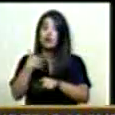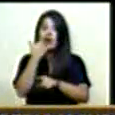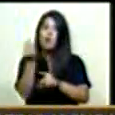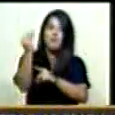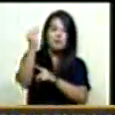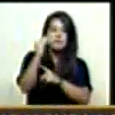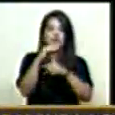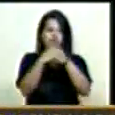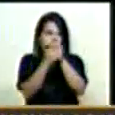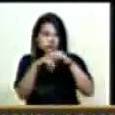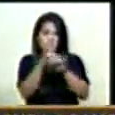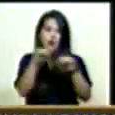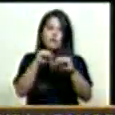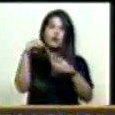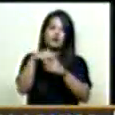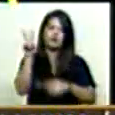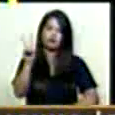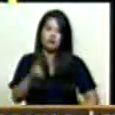terroristas en el país